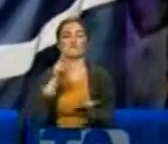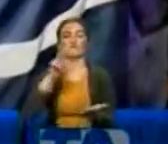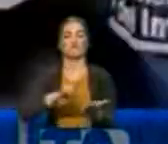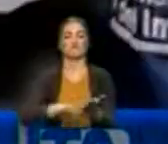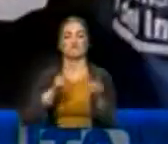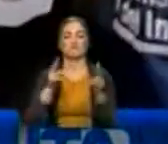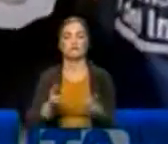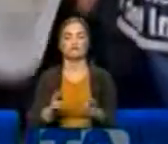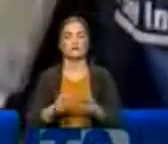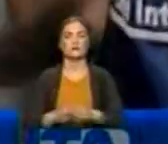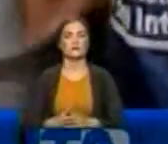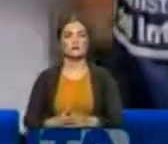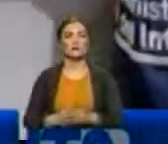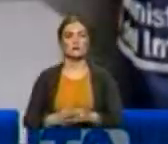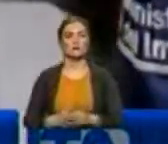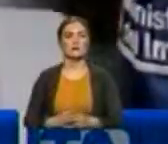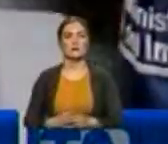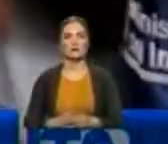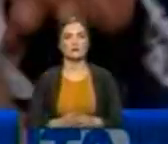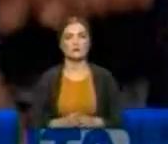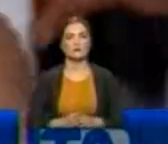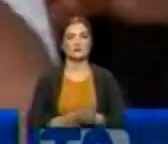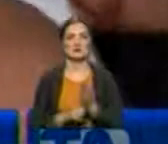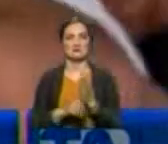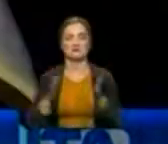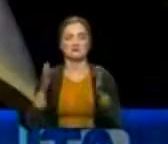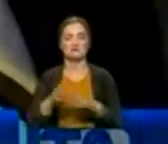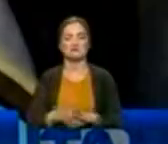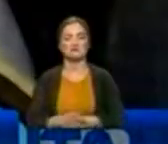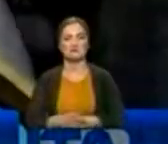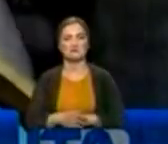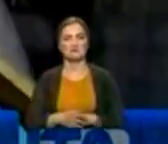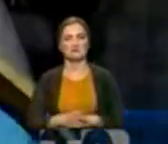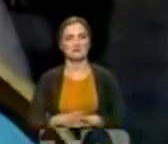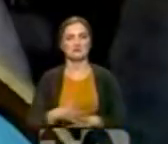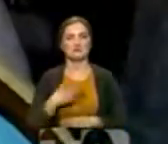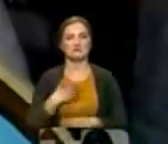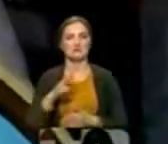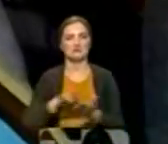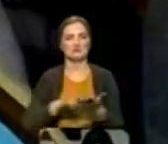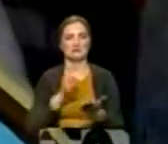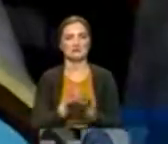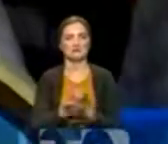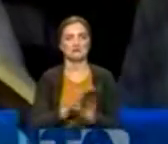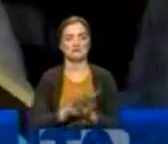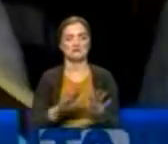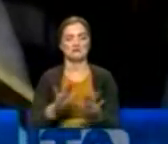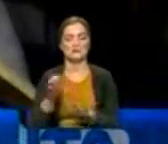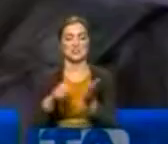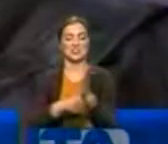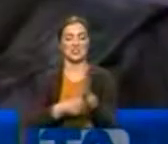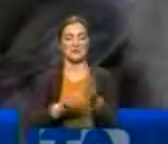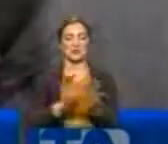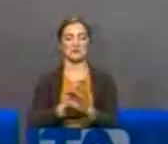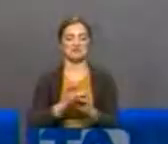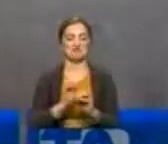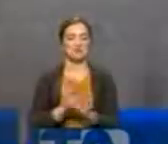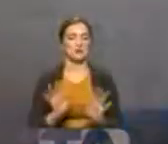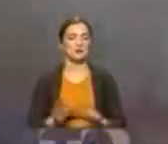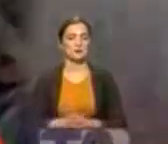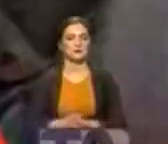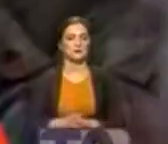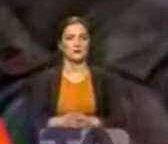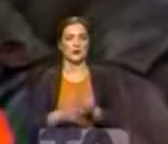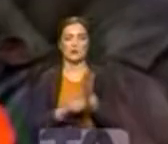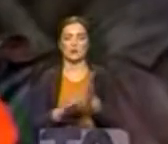visa humanitaria, pero no todos cuentan con el documento. No tengo visa, tengo solamente la cédula. Se espera que la